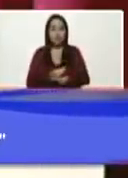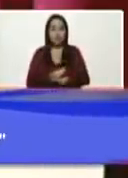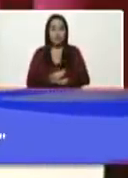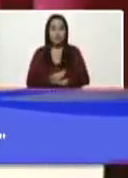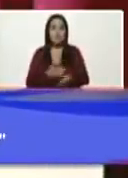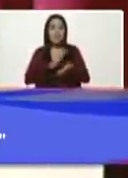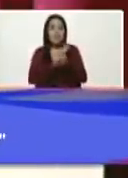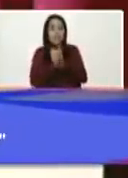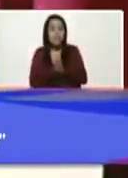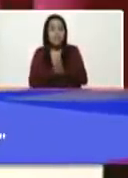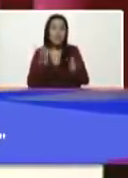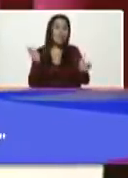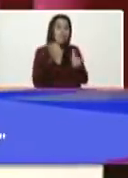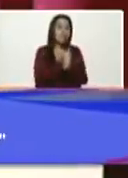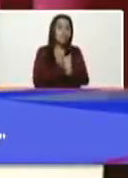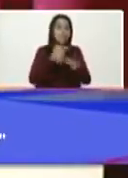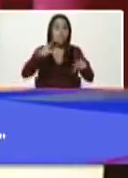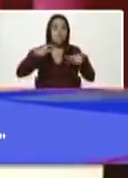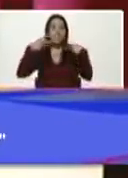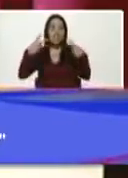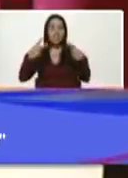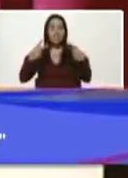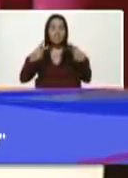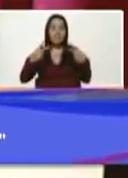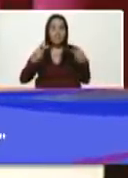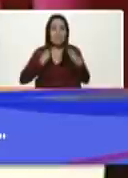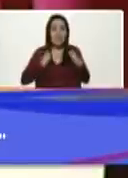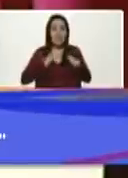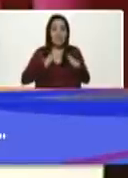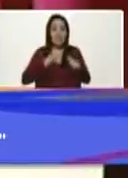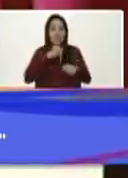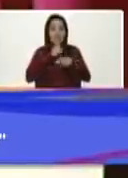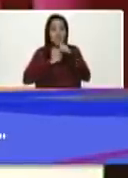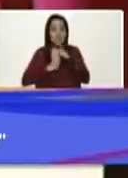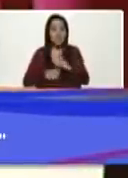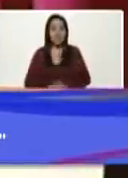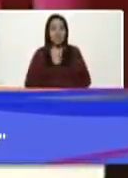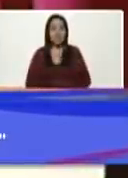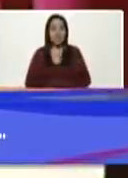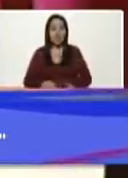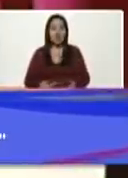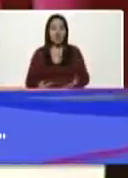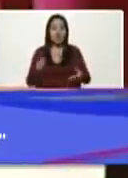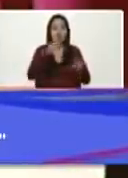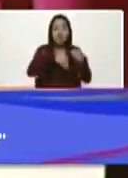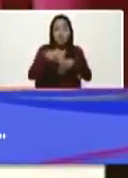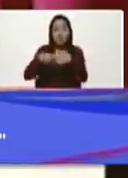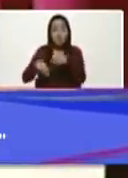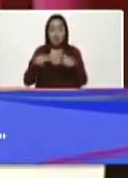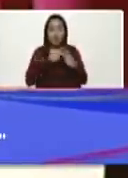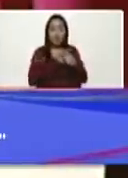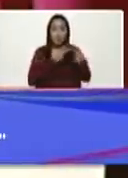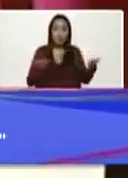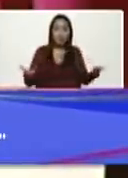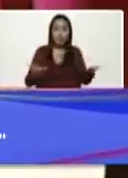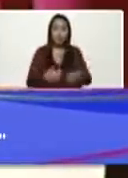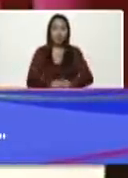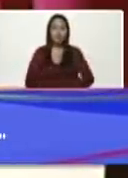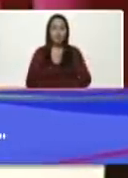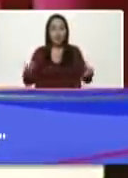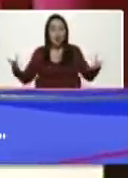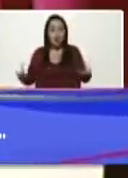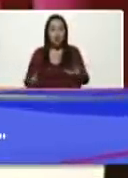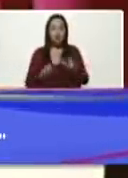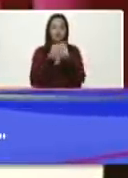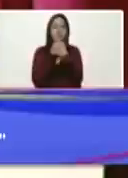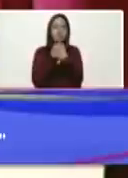batalla por la vida, en cada rincón del país, sumando día a día voluntades, con el acompañamiento